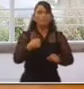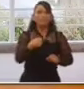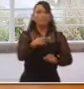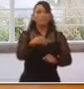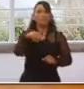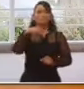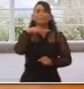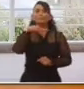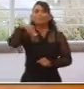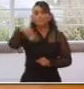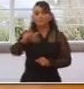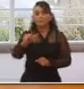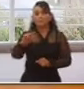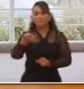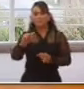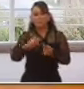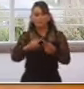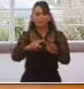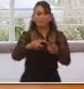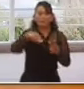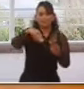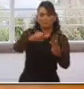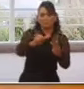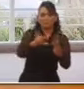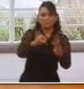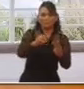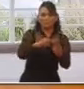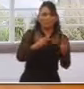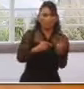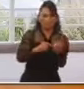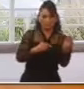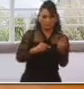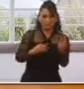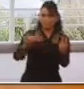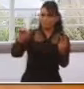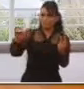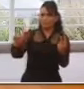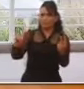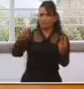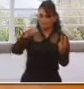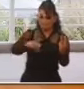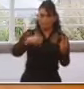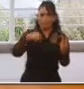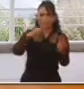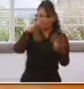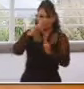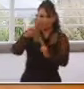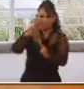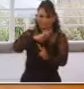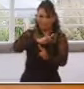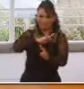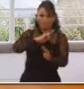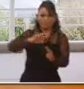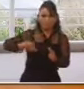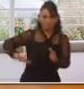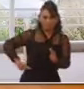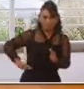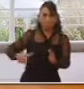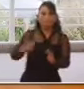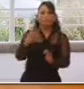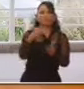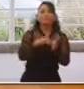Alemán Muñoz Castillo y Marco Álvarez Malo Labastida, en nuestro carácter de regidores del H. Ayuntamiento de Querétaro, para el periodo